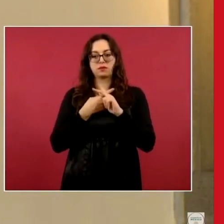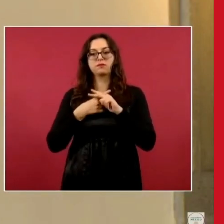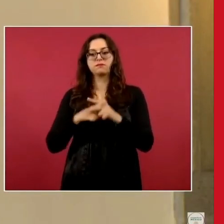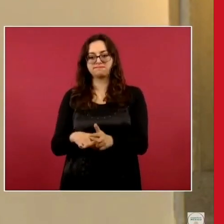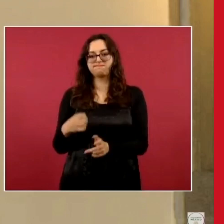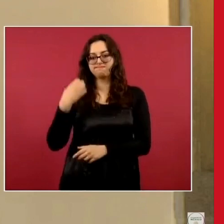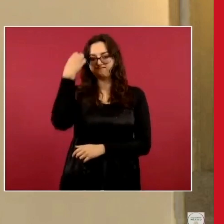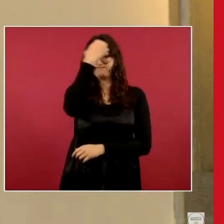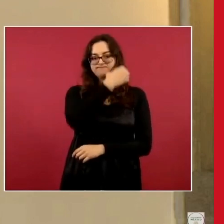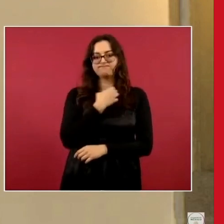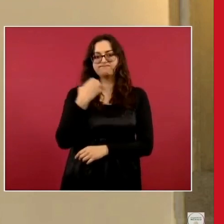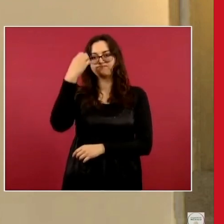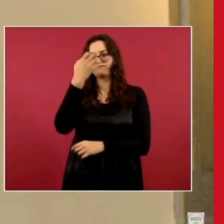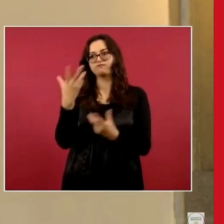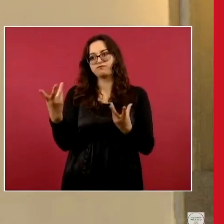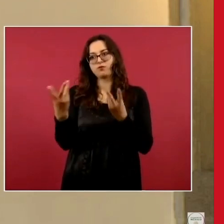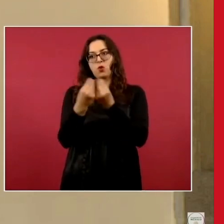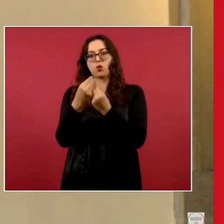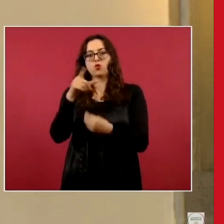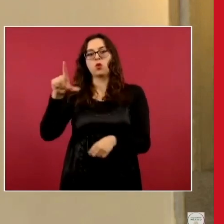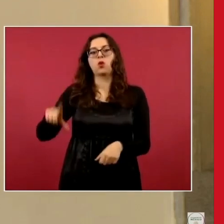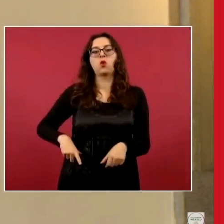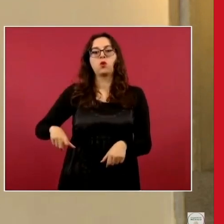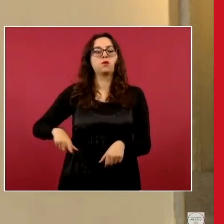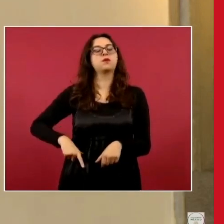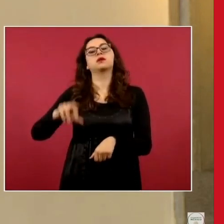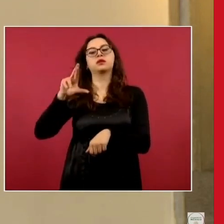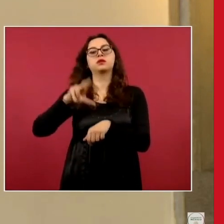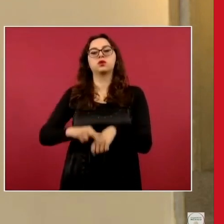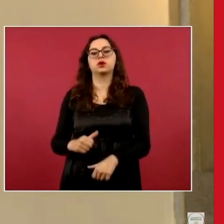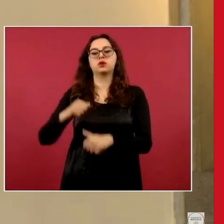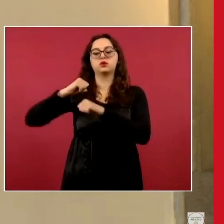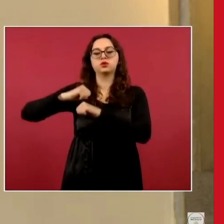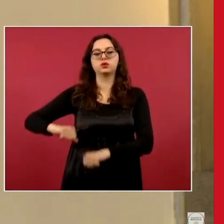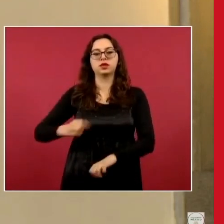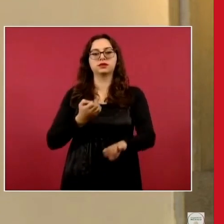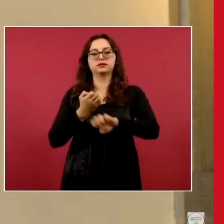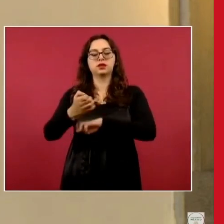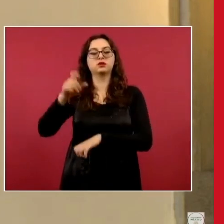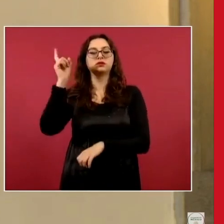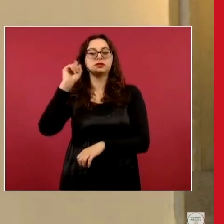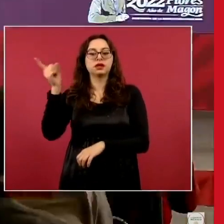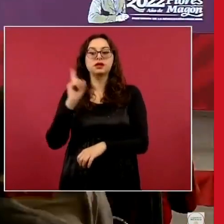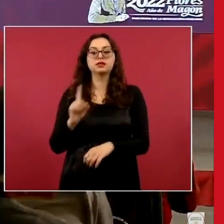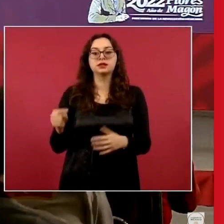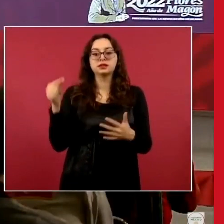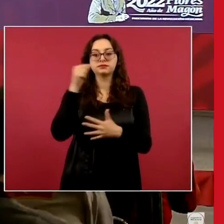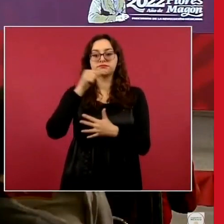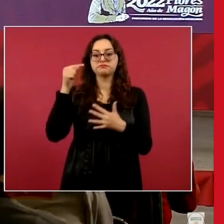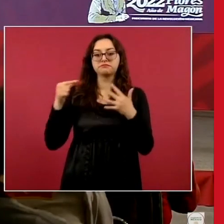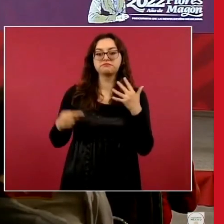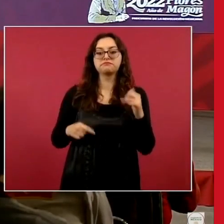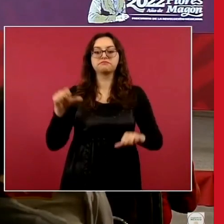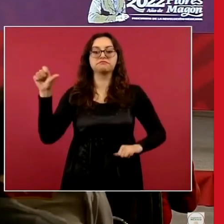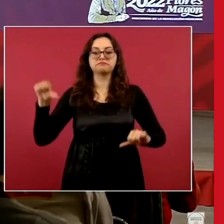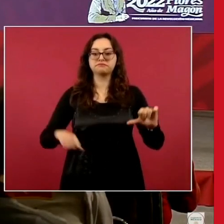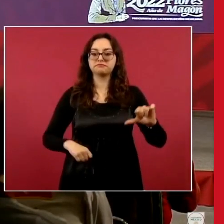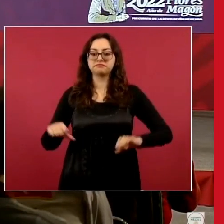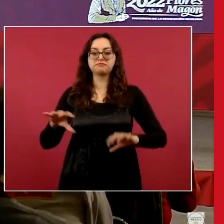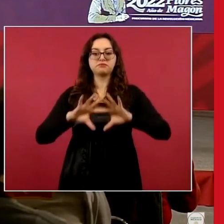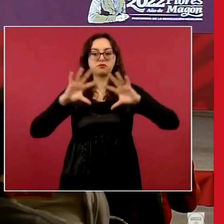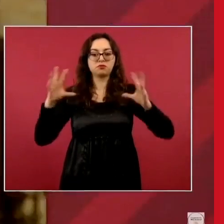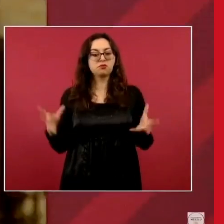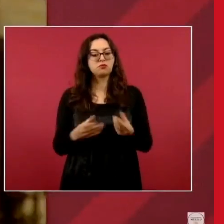allá con el señor gobernador y las demás autoridades del Estado revisando todas las acciones si hay necesidad